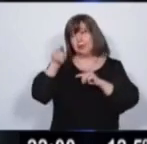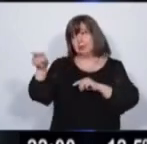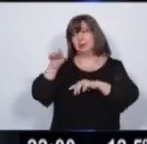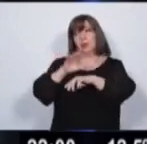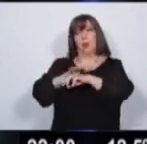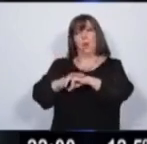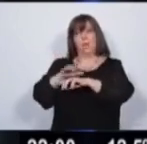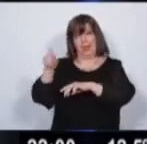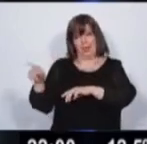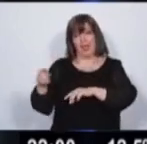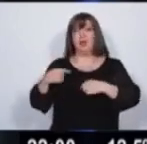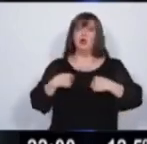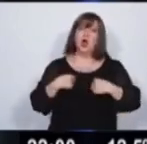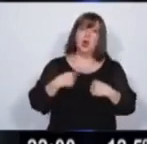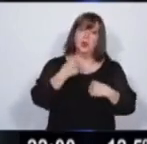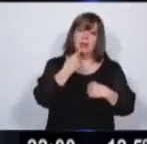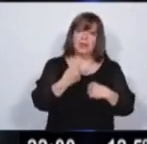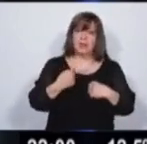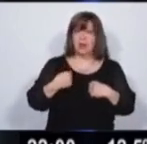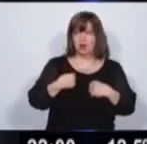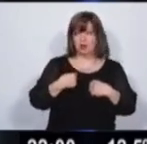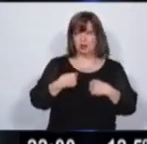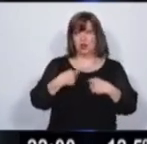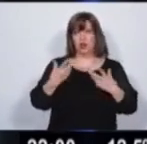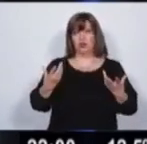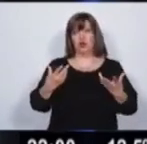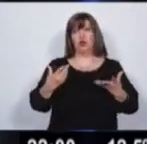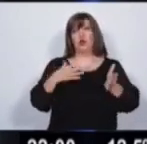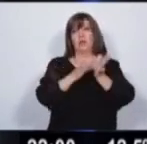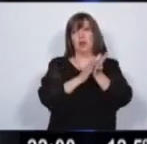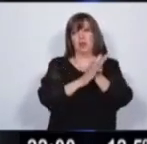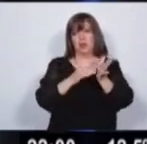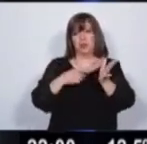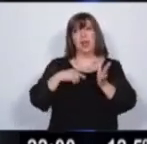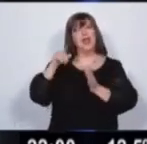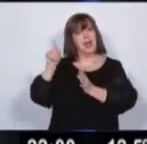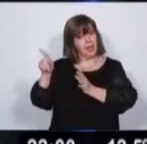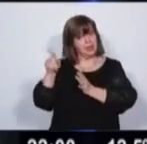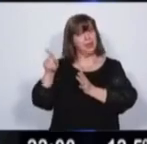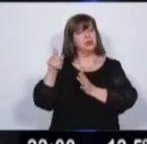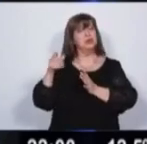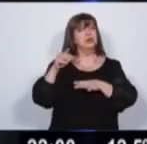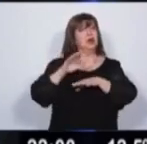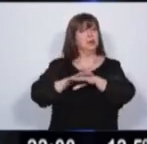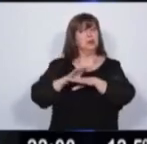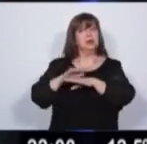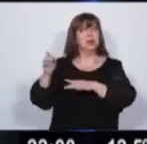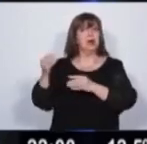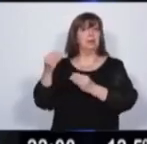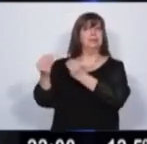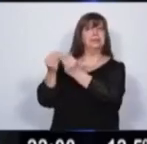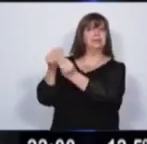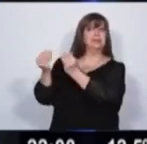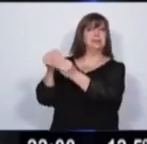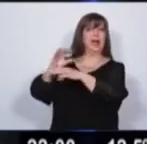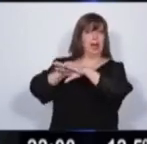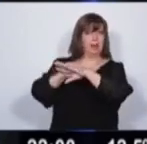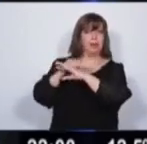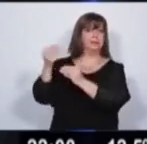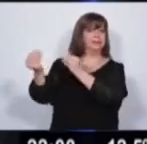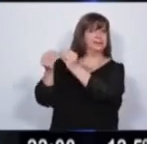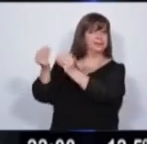nosotros hicimos mal diagnóstico o no tenemos propuestas es porque ellos se encargan de ocupar los cargos con los amigos